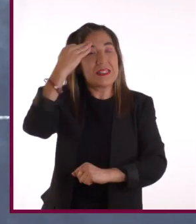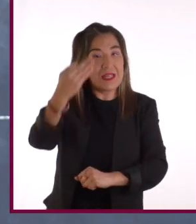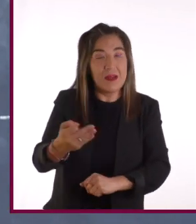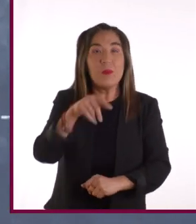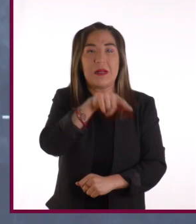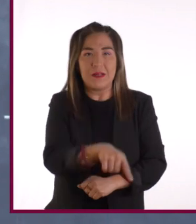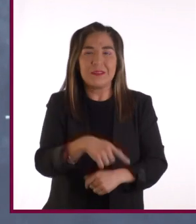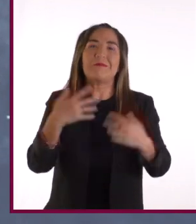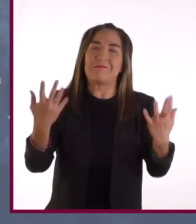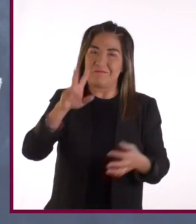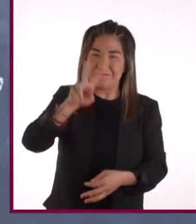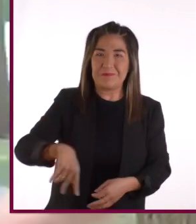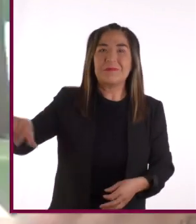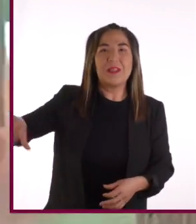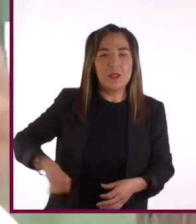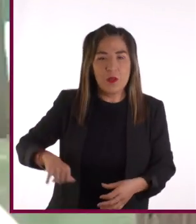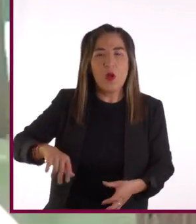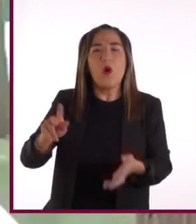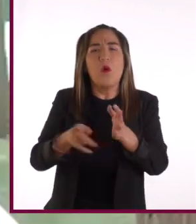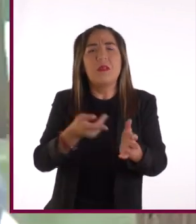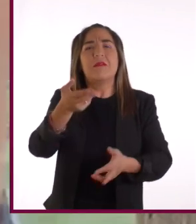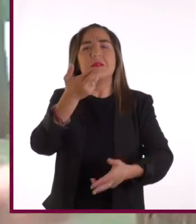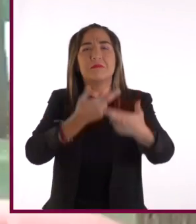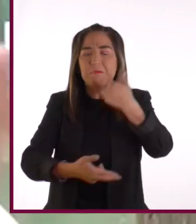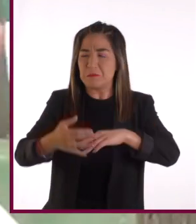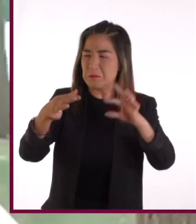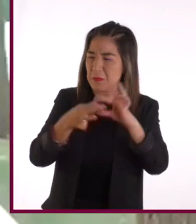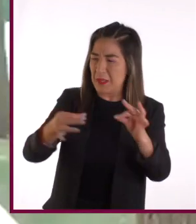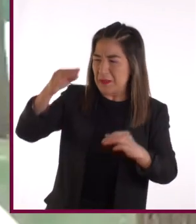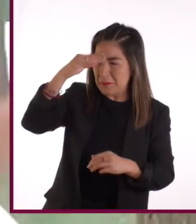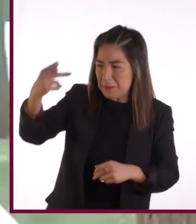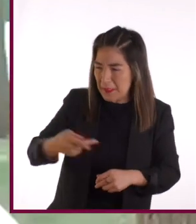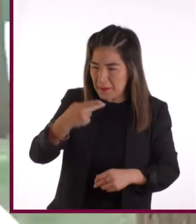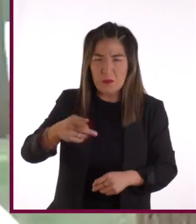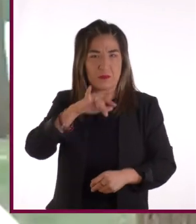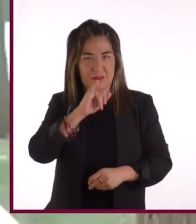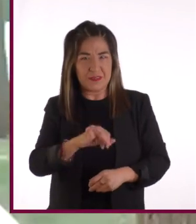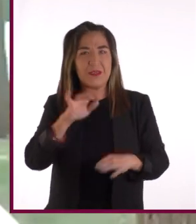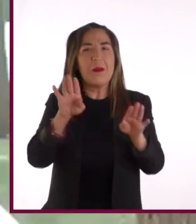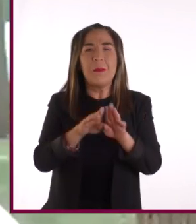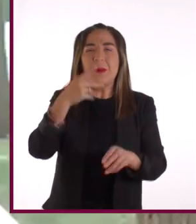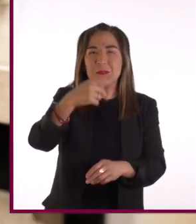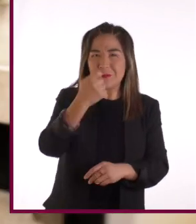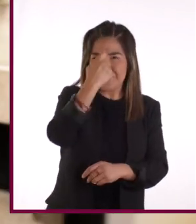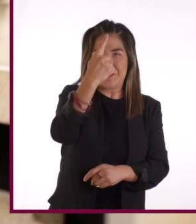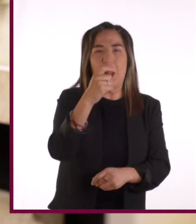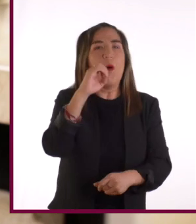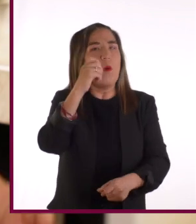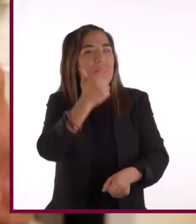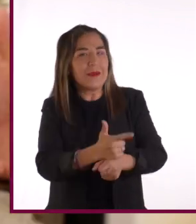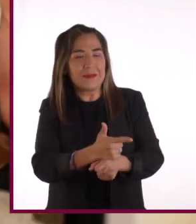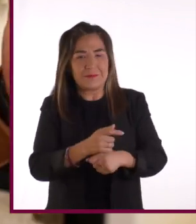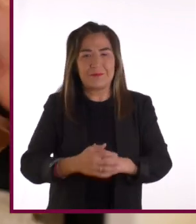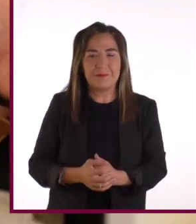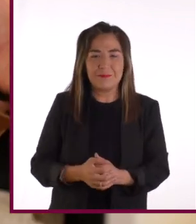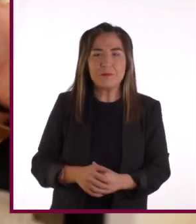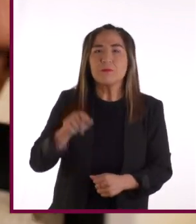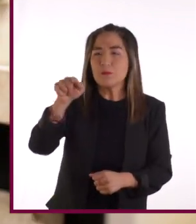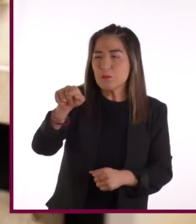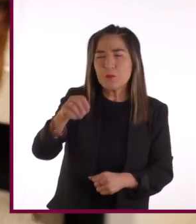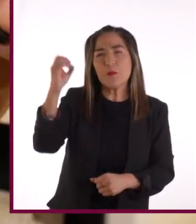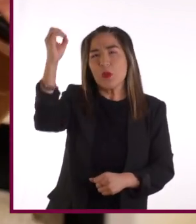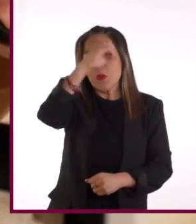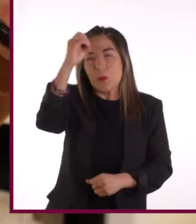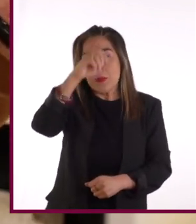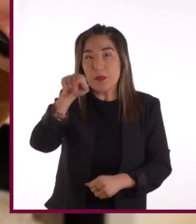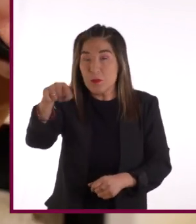evolucionando, entonces pues es interesante volver a replantearse la pregunta y regresar a ella. ¿Y tú crees,